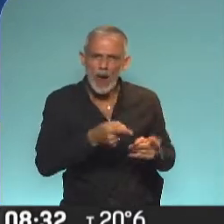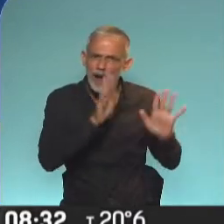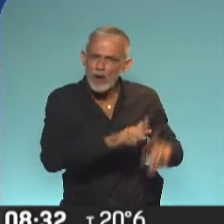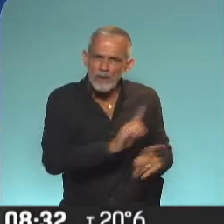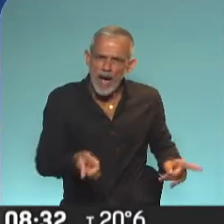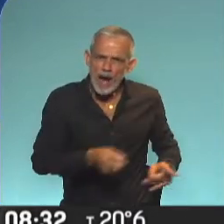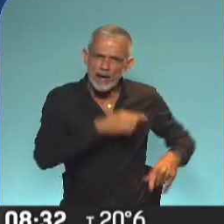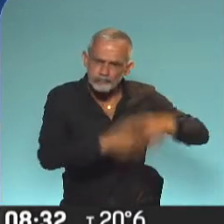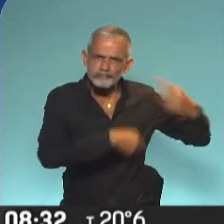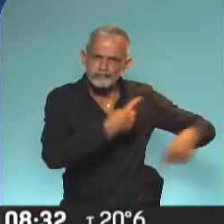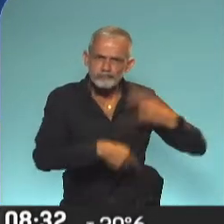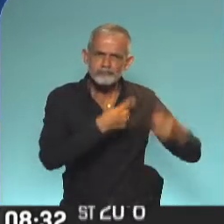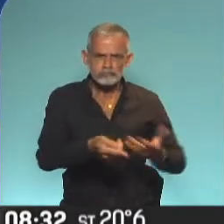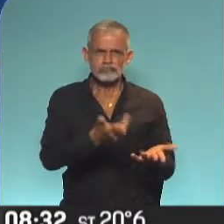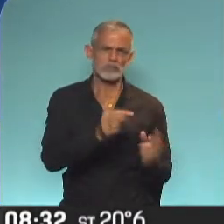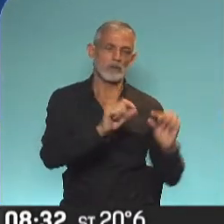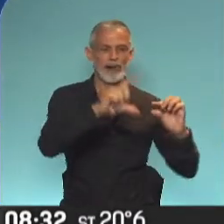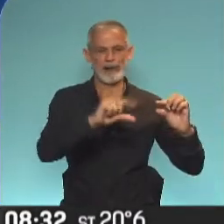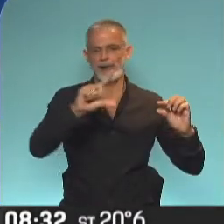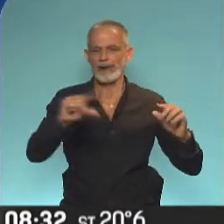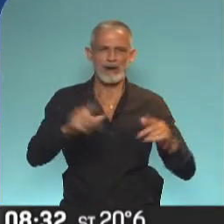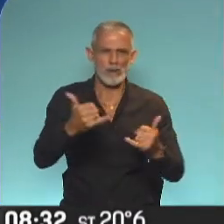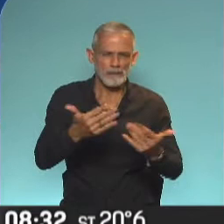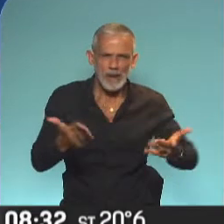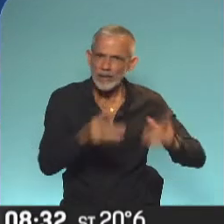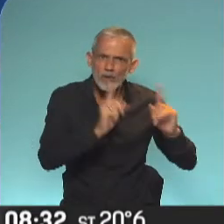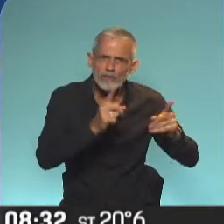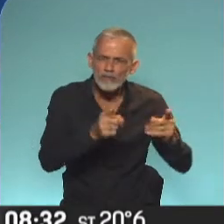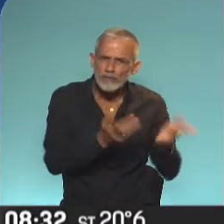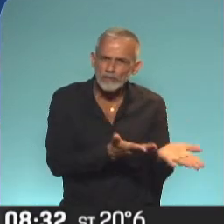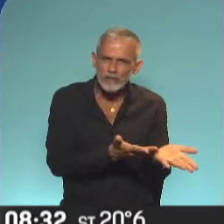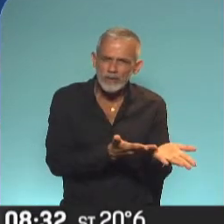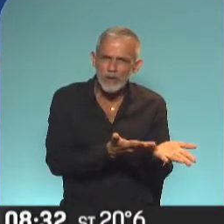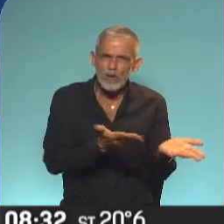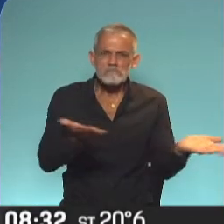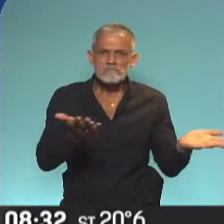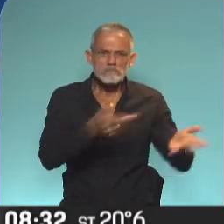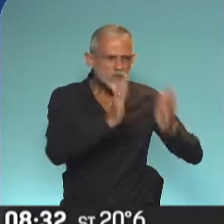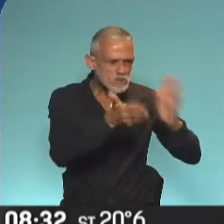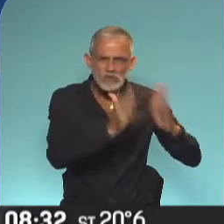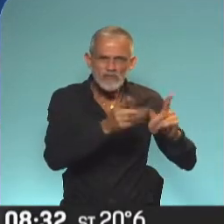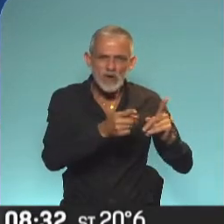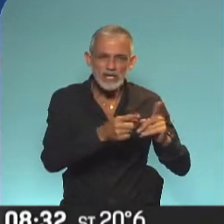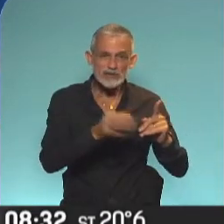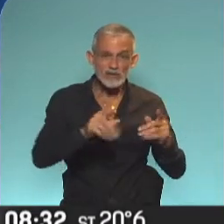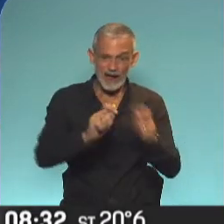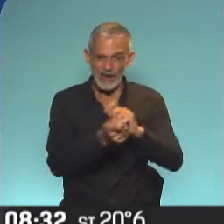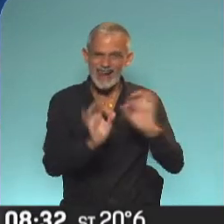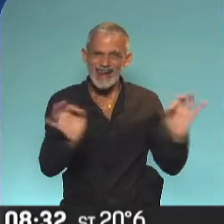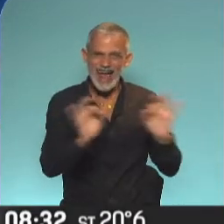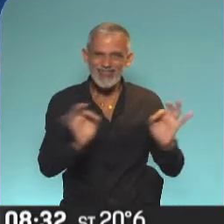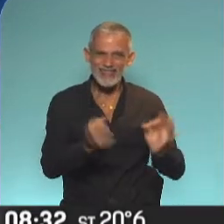constante en nuestro país, que varía un poquito más, un poquito menos, ¿no? Pero sigue siendo una de las pocas variables, podemos decir, que no varía, valga